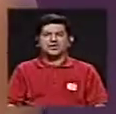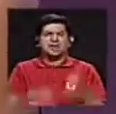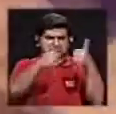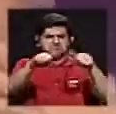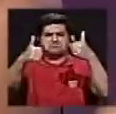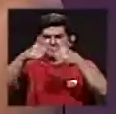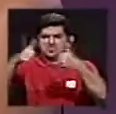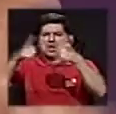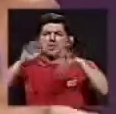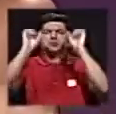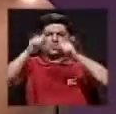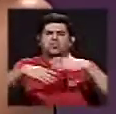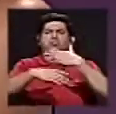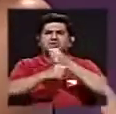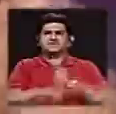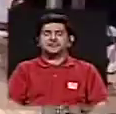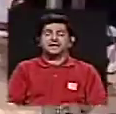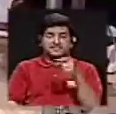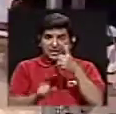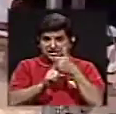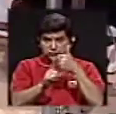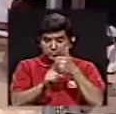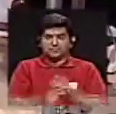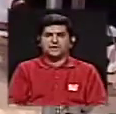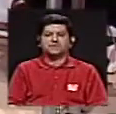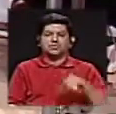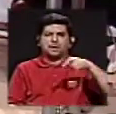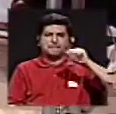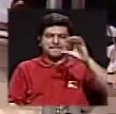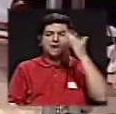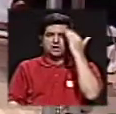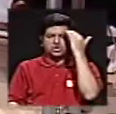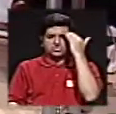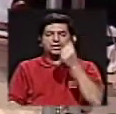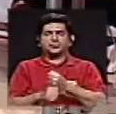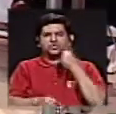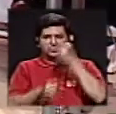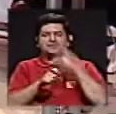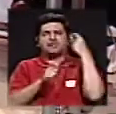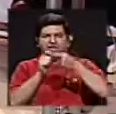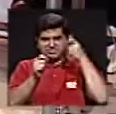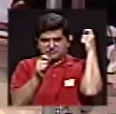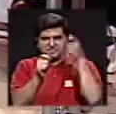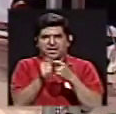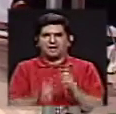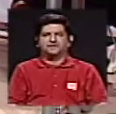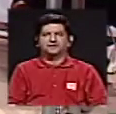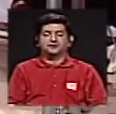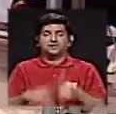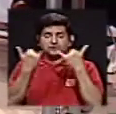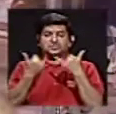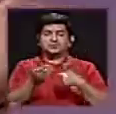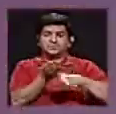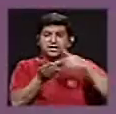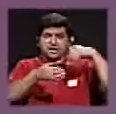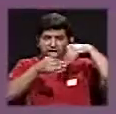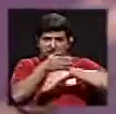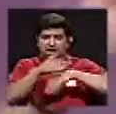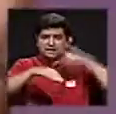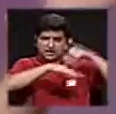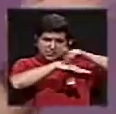ya no se va a producir sobre eso mismo pues el perfección ciudadana es consciente y está trabajando precisamente inclusive ya en cartas que se han enviado